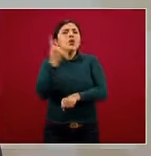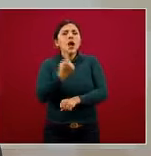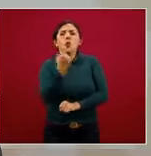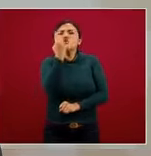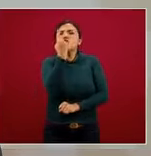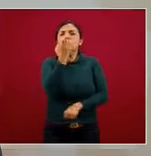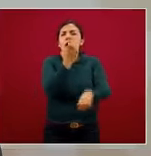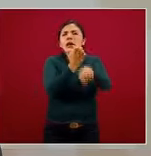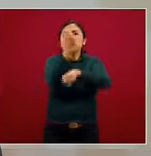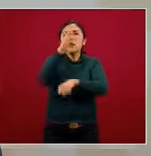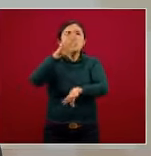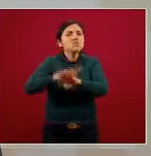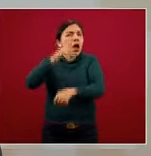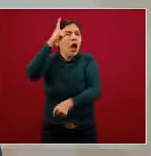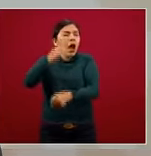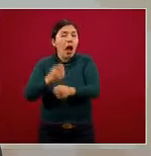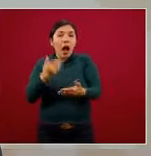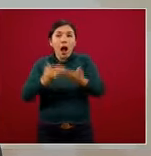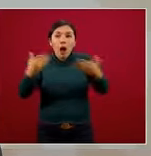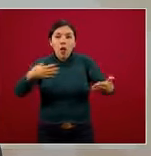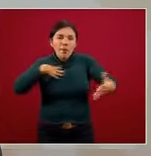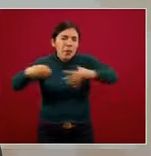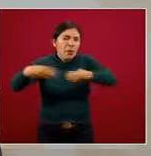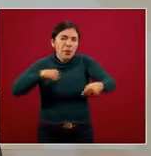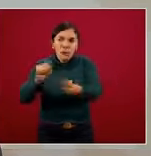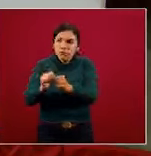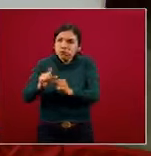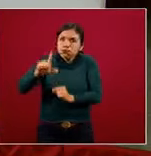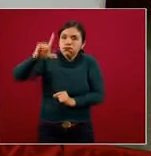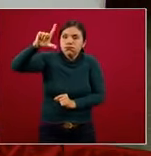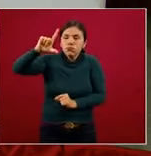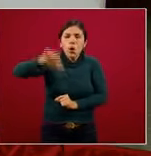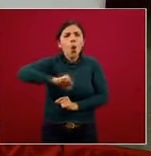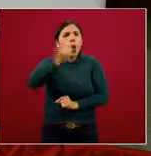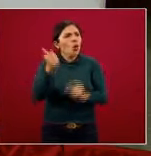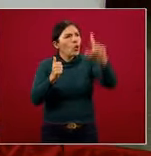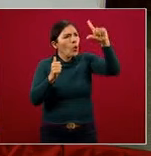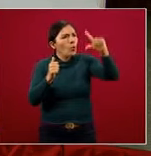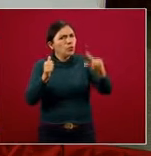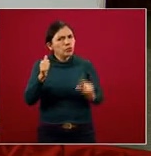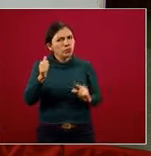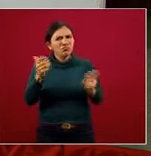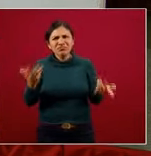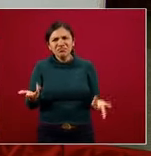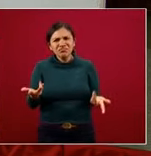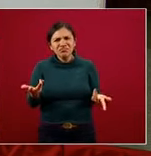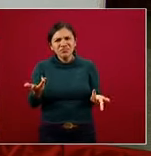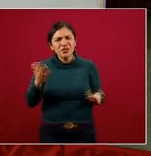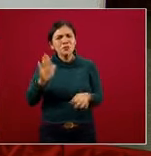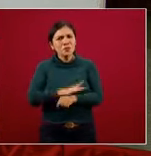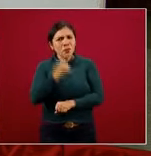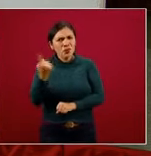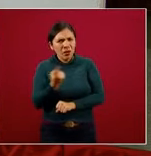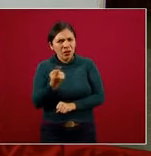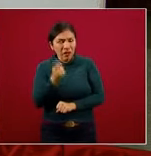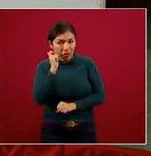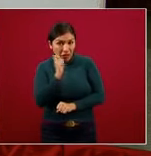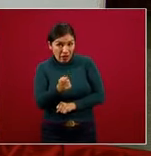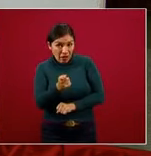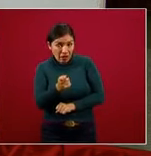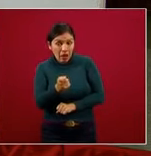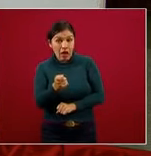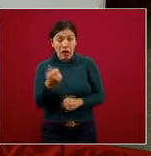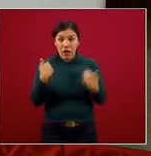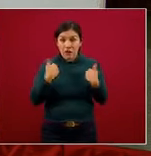este momento mayor intensidad de transmisión y otro tiene menor no es un elemento